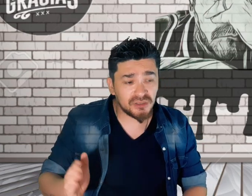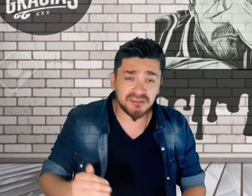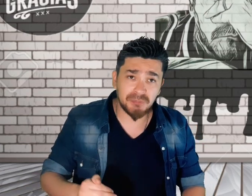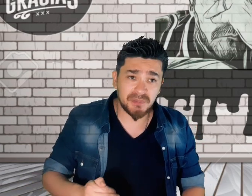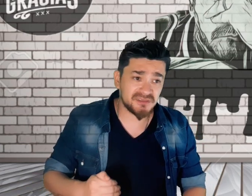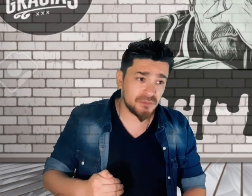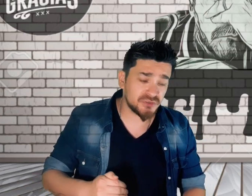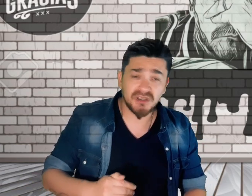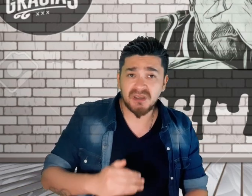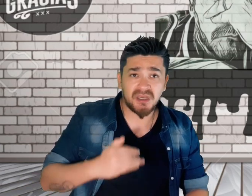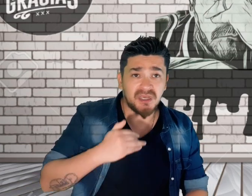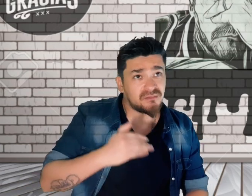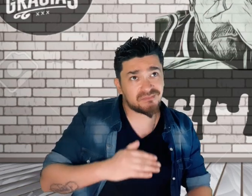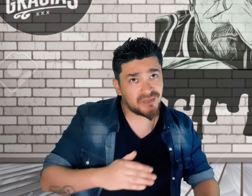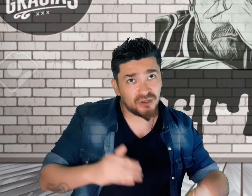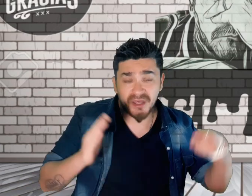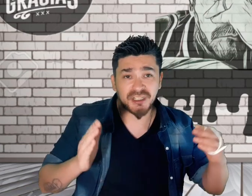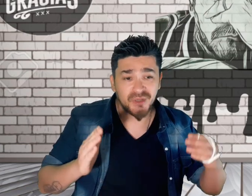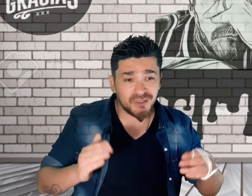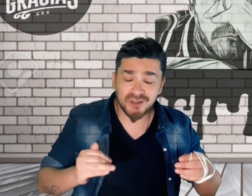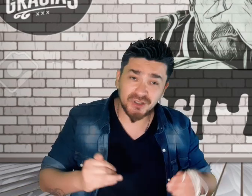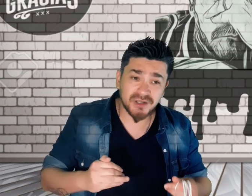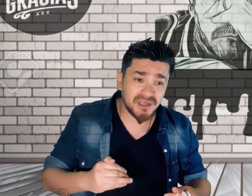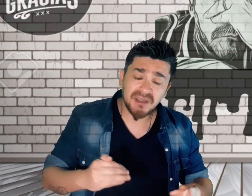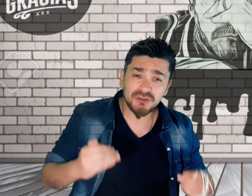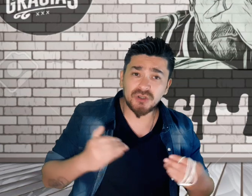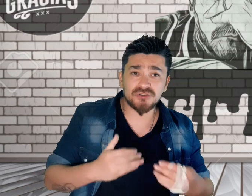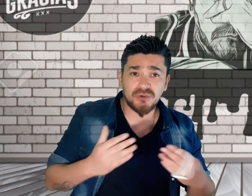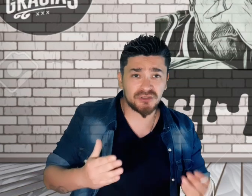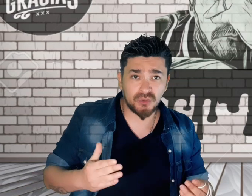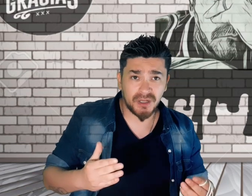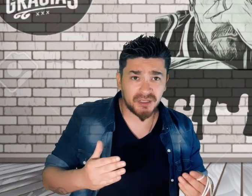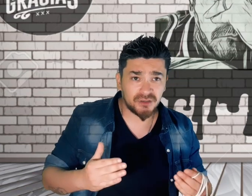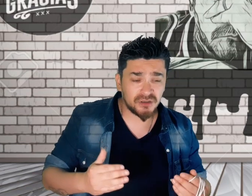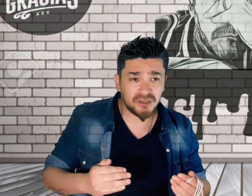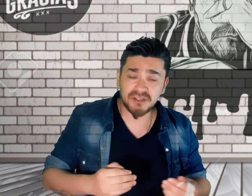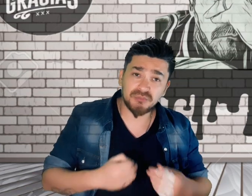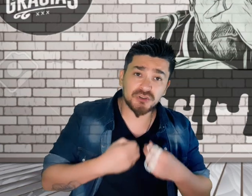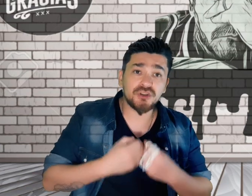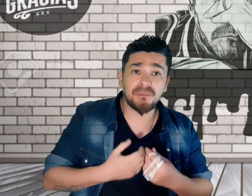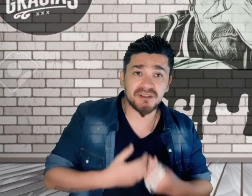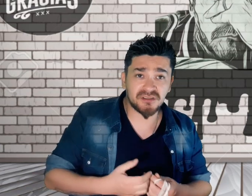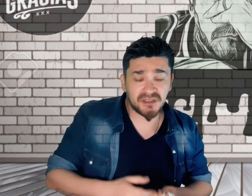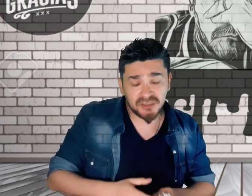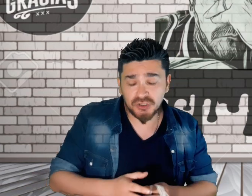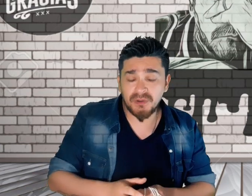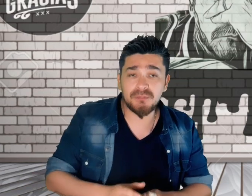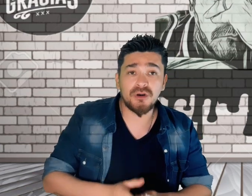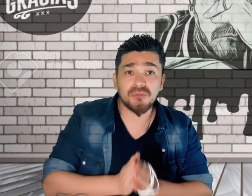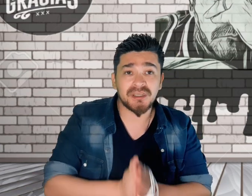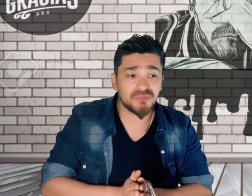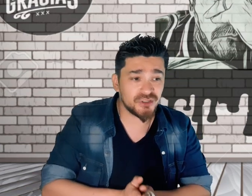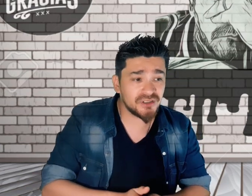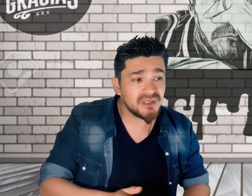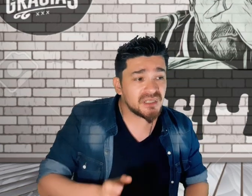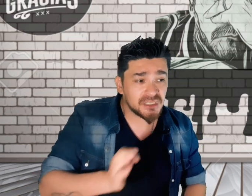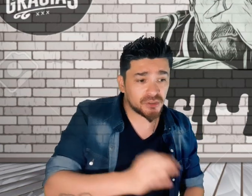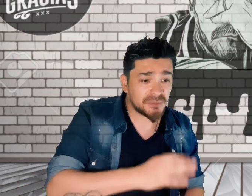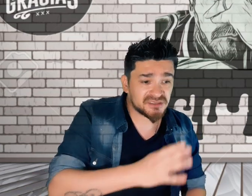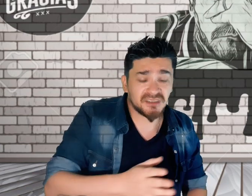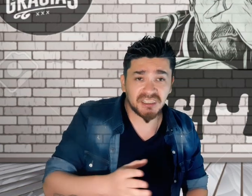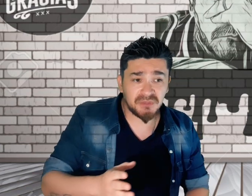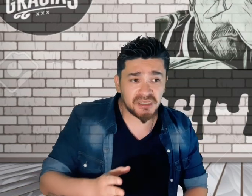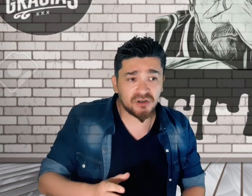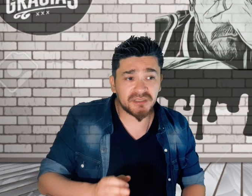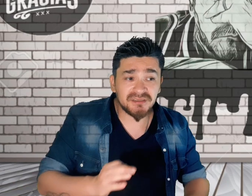de costado y siempre pensamos en lo de arriba, ¿no? Creo que todos somos iguales, ¿no? Creo que somos todos personas y todos valemos lo mismo, ¿no? Y